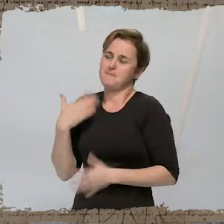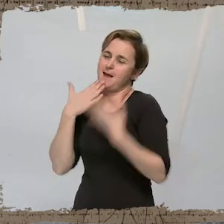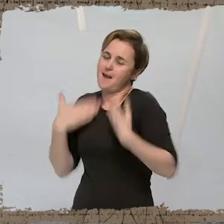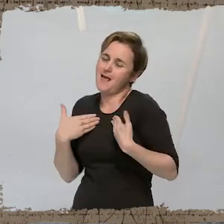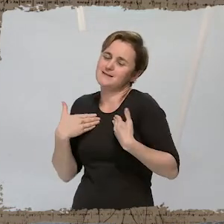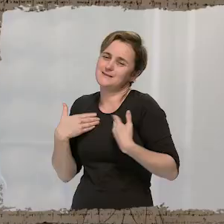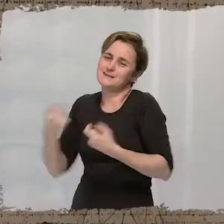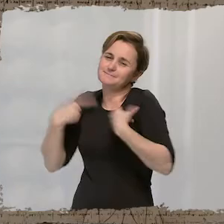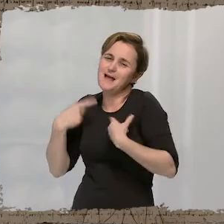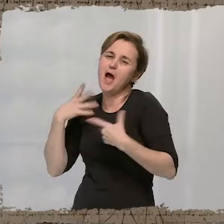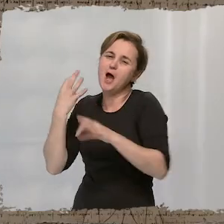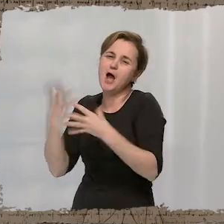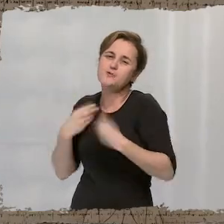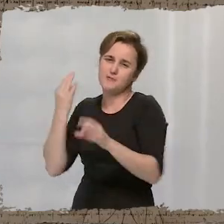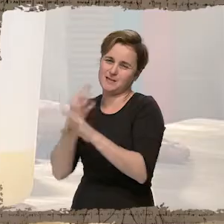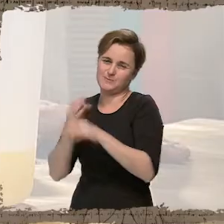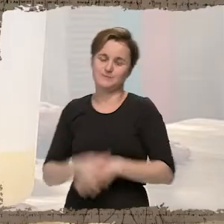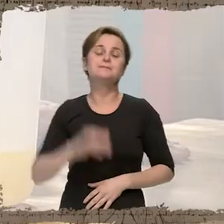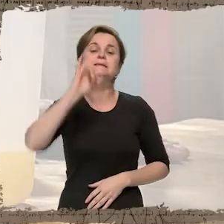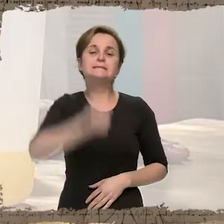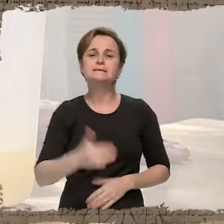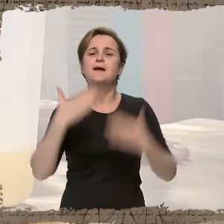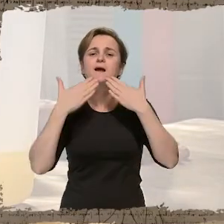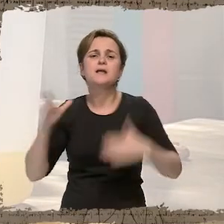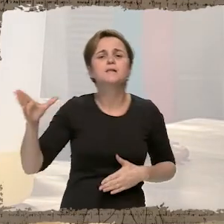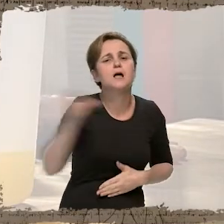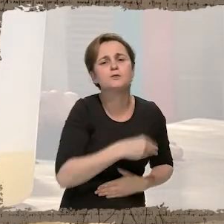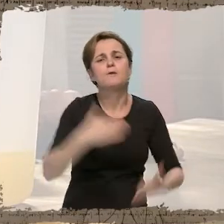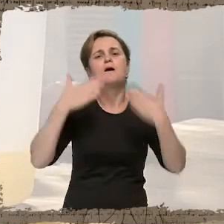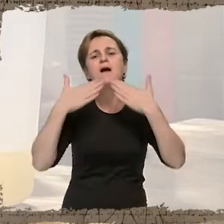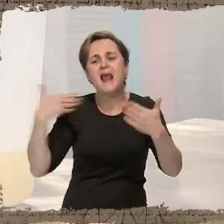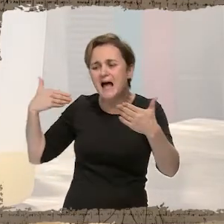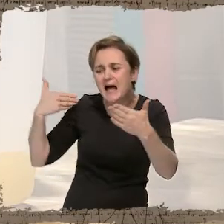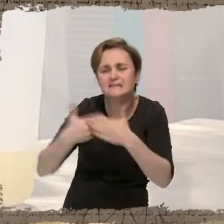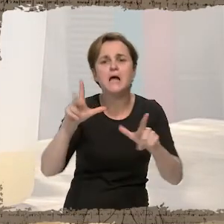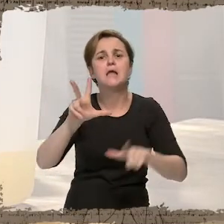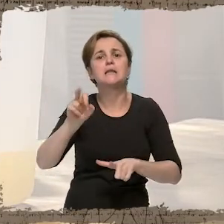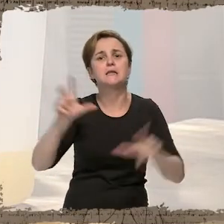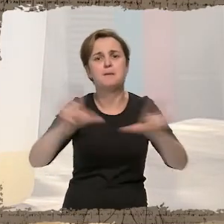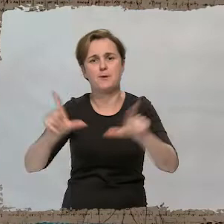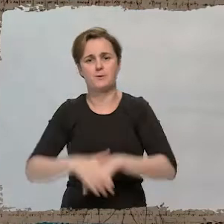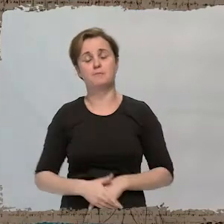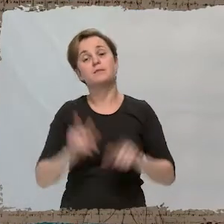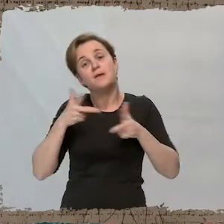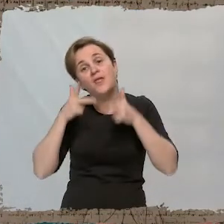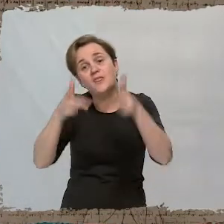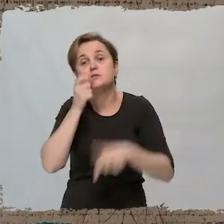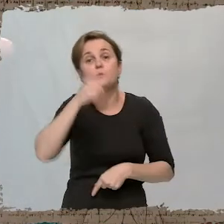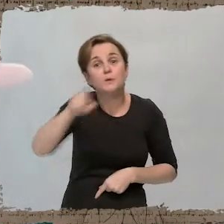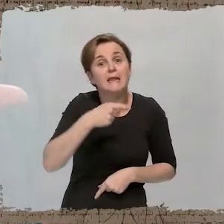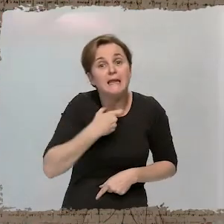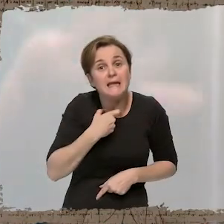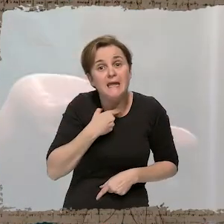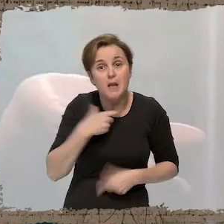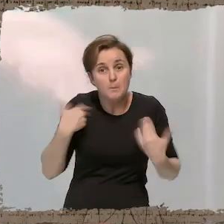mami que no fue a buscar el cuadernillo a la escuela si queremos agradecerles por acompañarnos en estos 30 programas y decirles que si